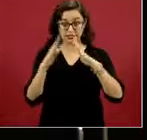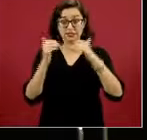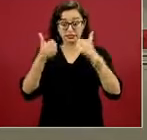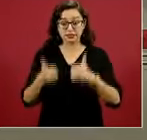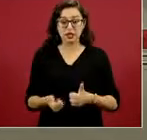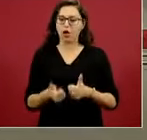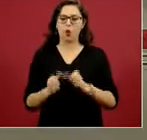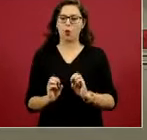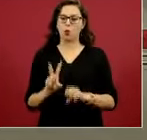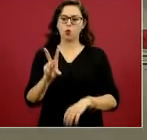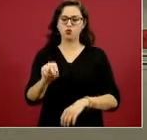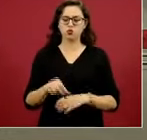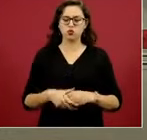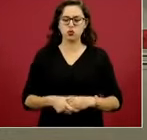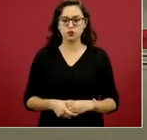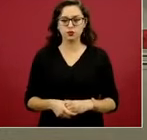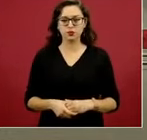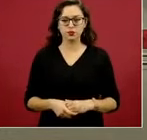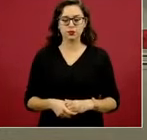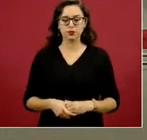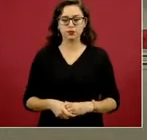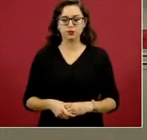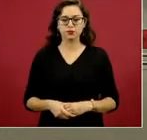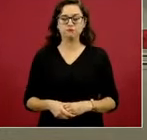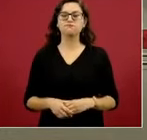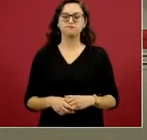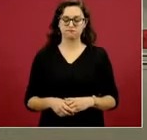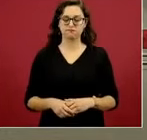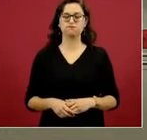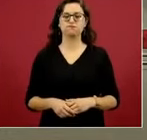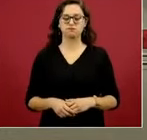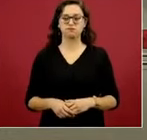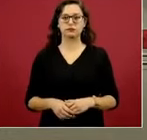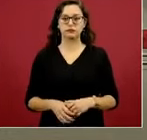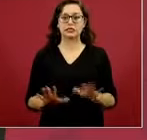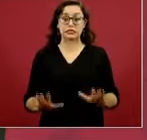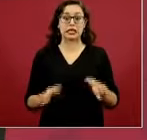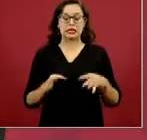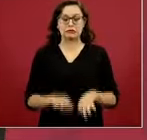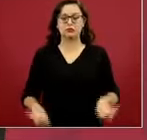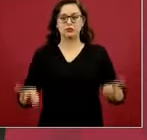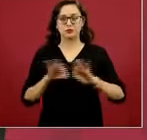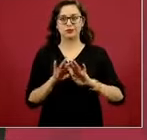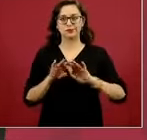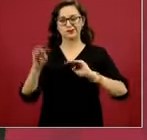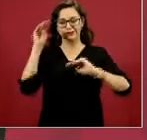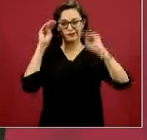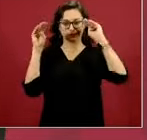Tenemos que recordar, y para eso también es importante entender el